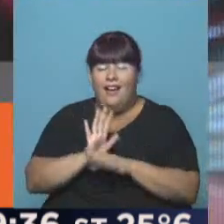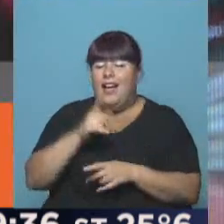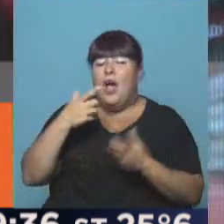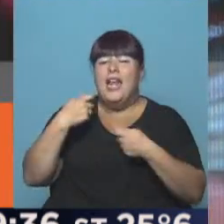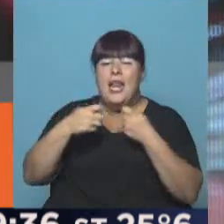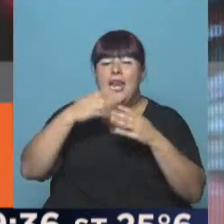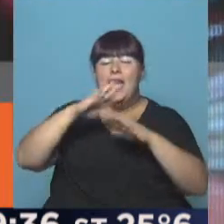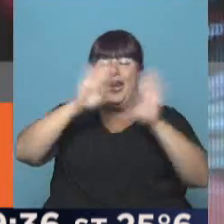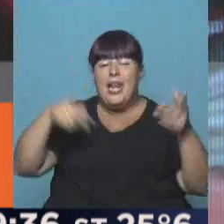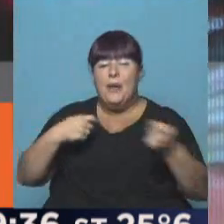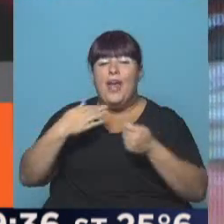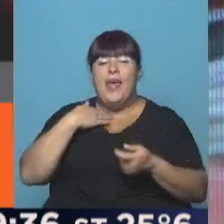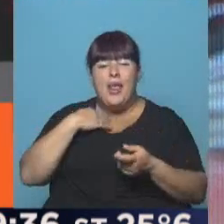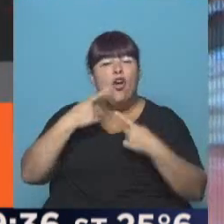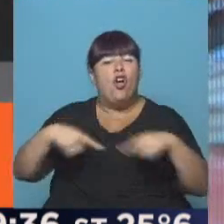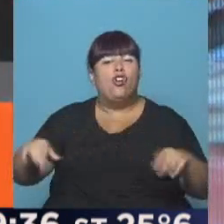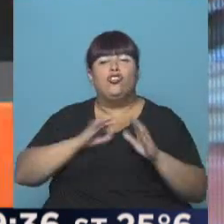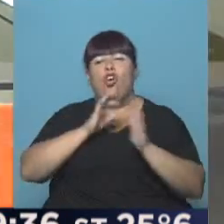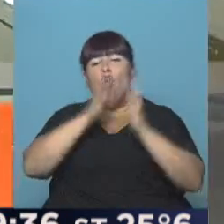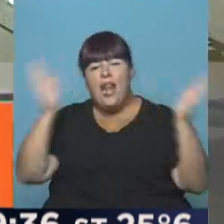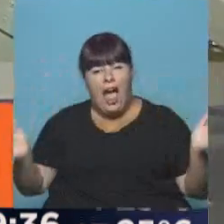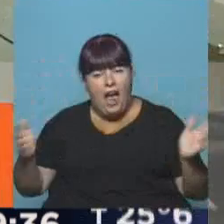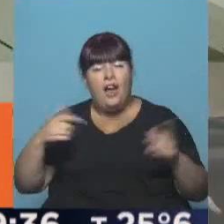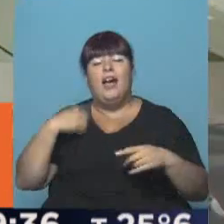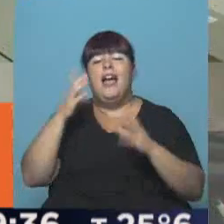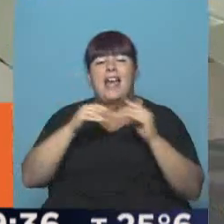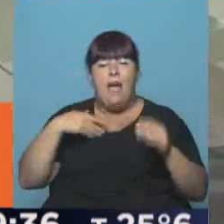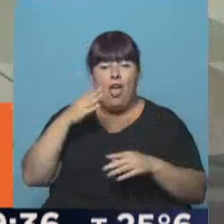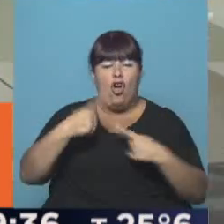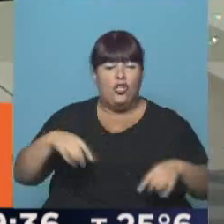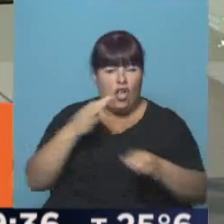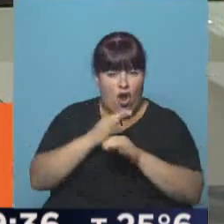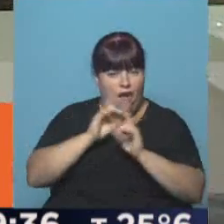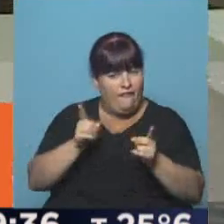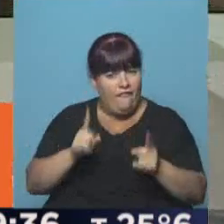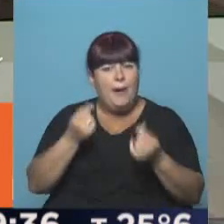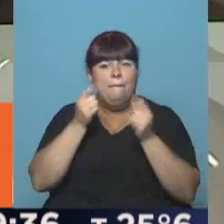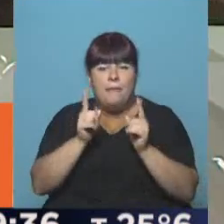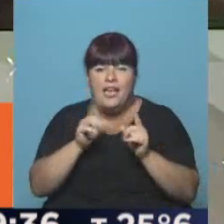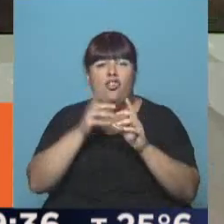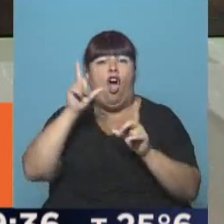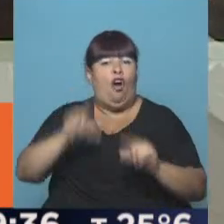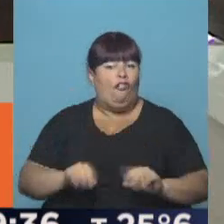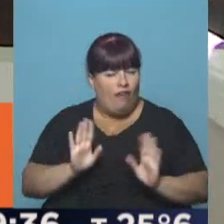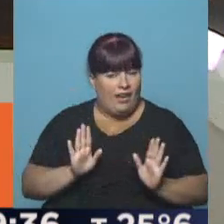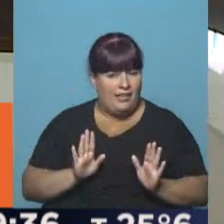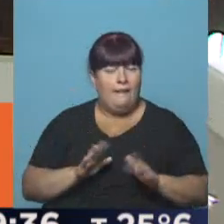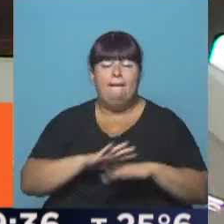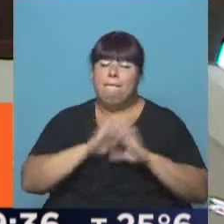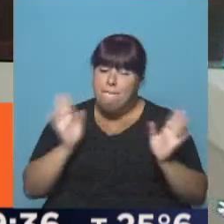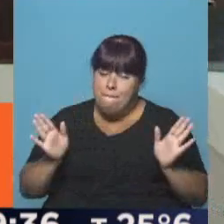papelerías de todo el país tienen producto todo el año yo día Nochebuena tengo los productos escolares en góndola con su precio con su oferta